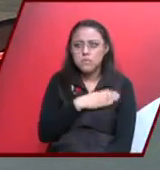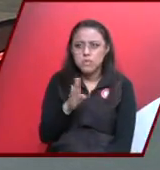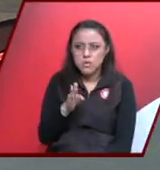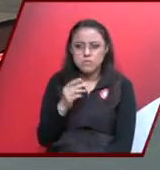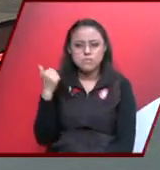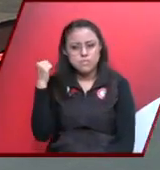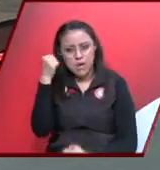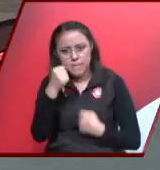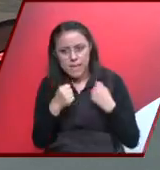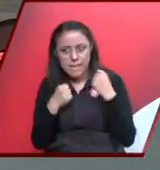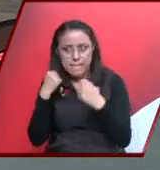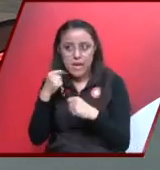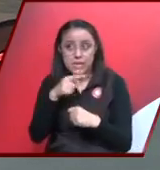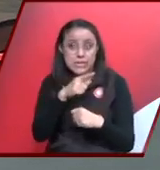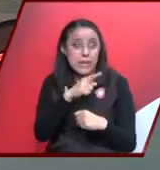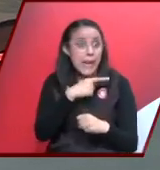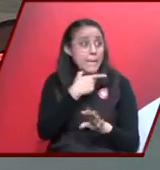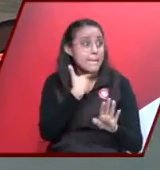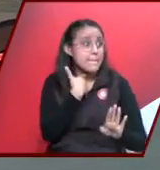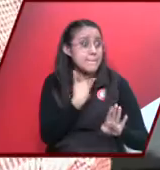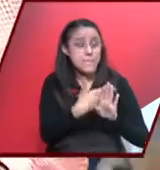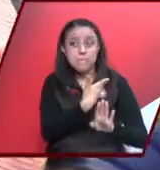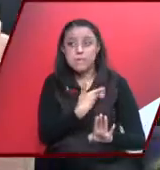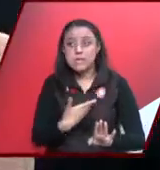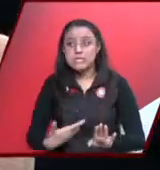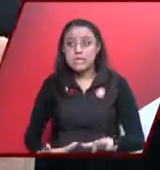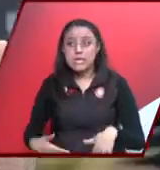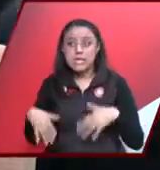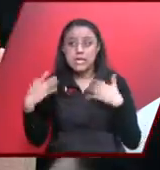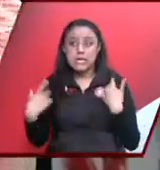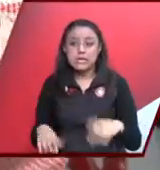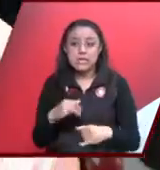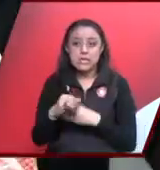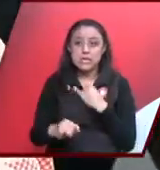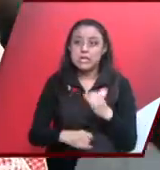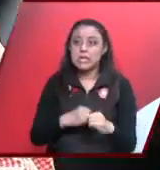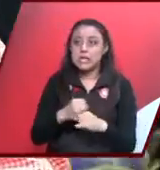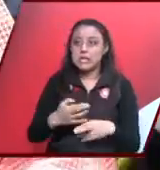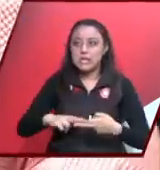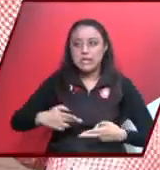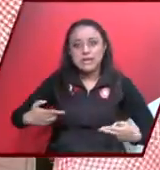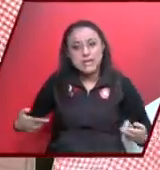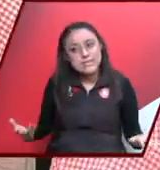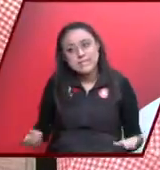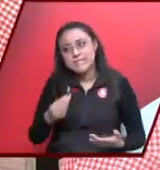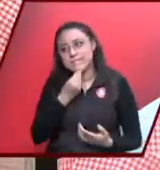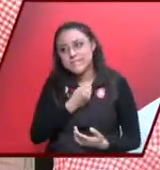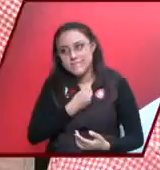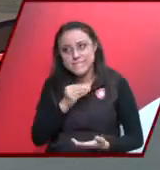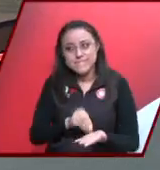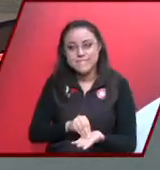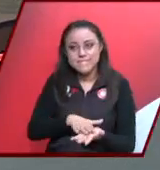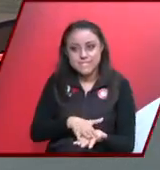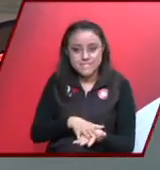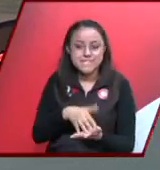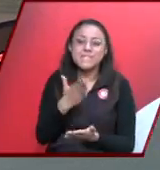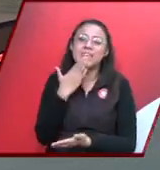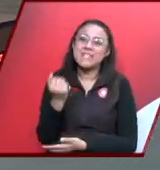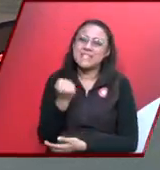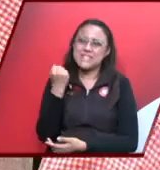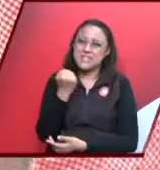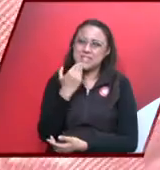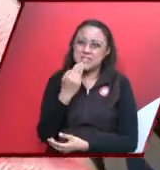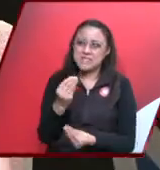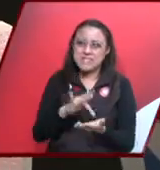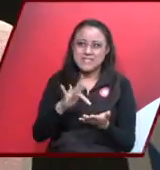pasado estudiando. Oye, se madrió al presidente, ¿no? Hasta las broncas internacionales de relaciones. Pues ahí está la cita hecha. Deseo mucho éxito, Michal.